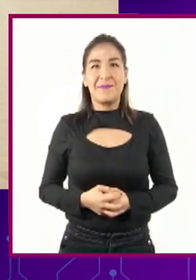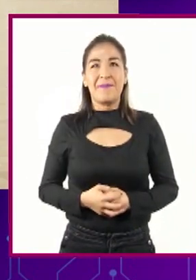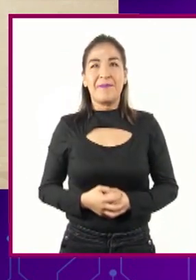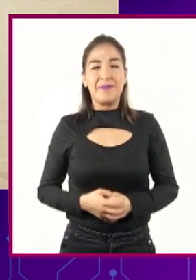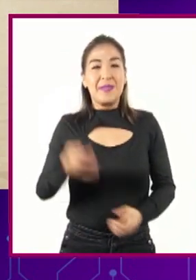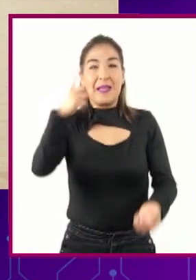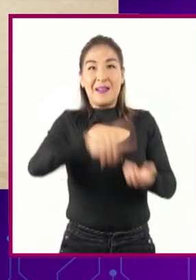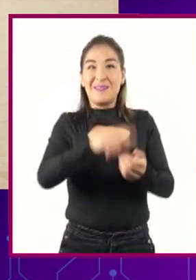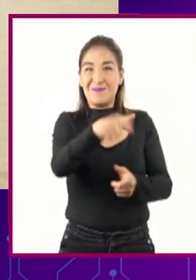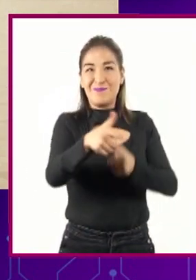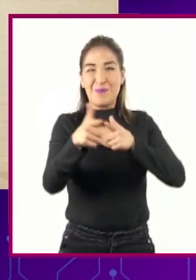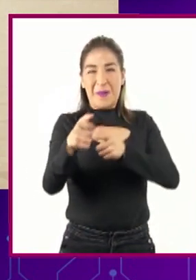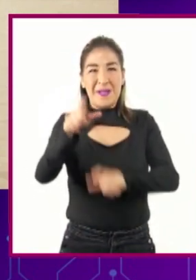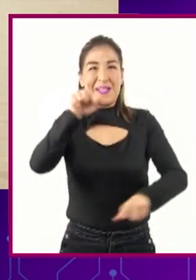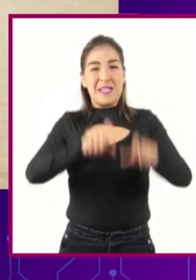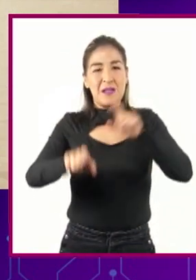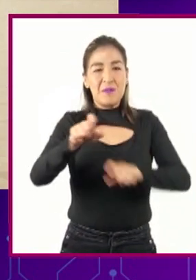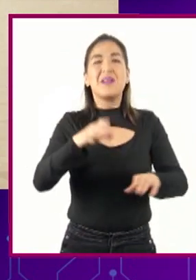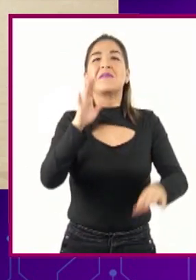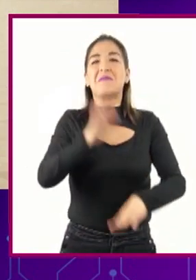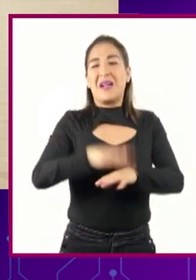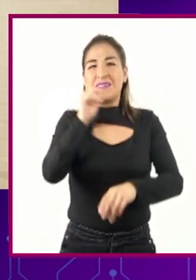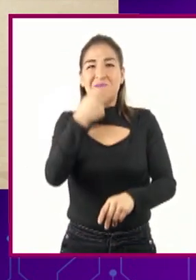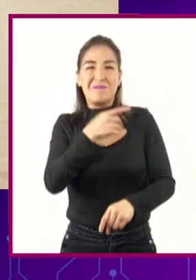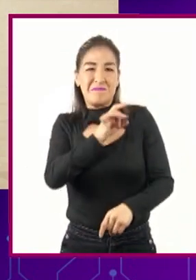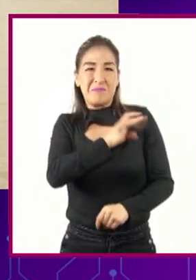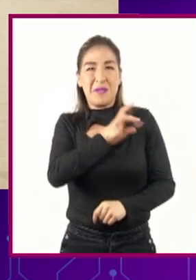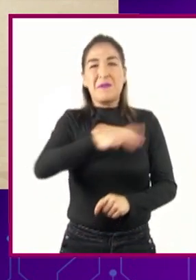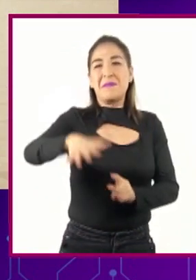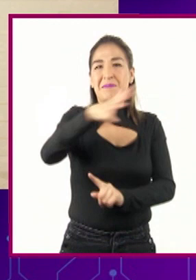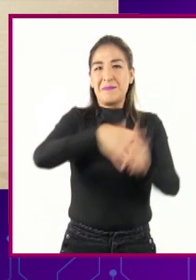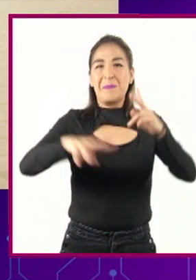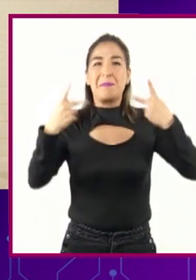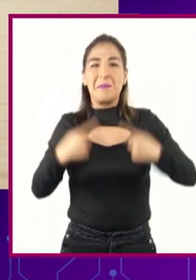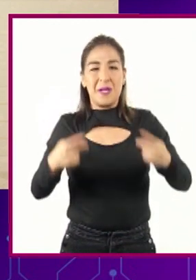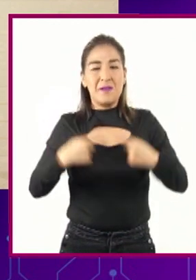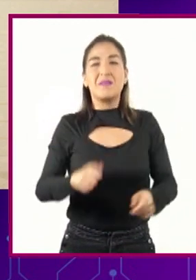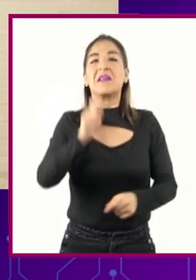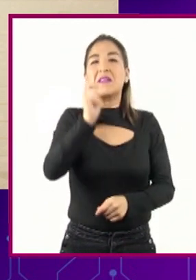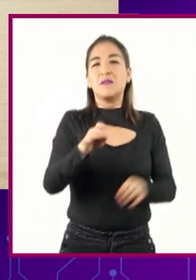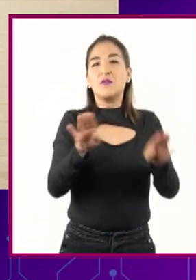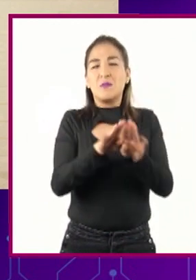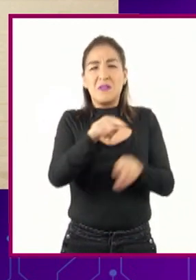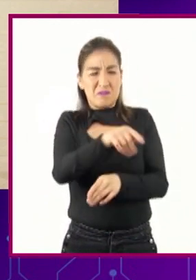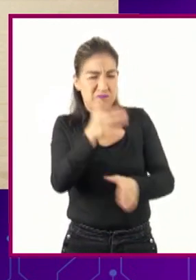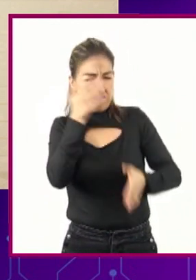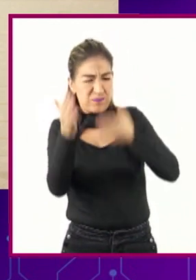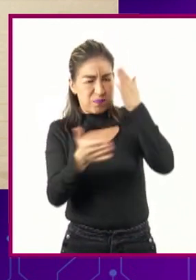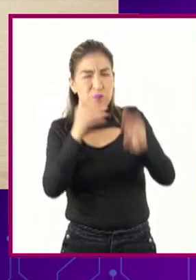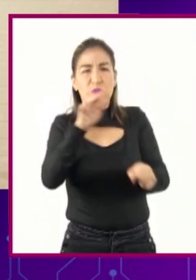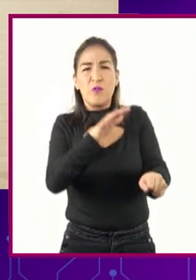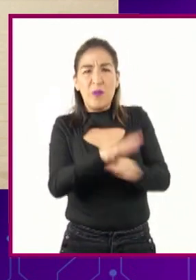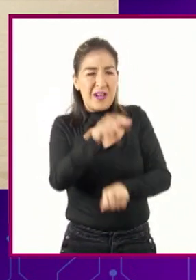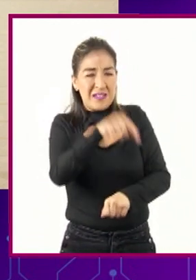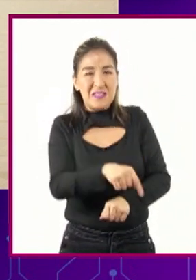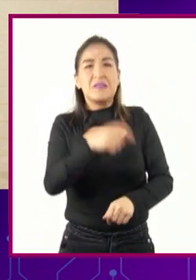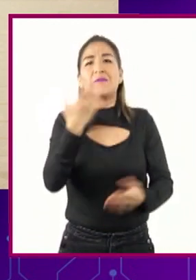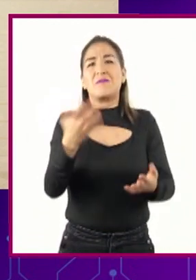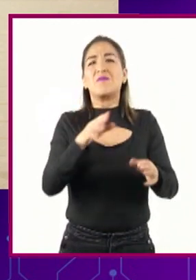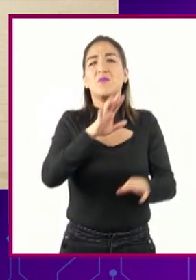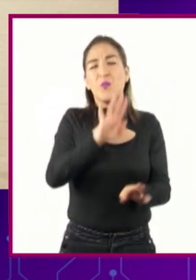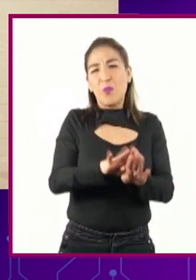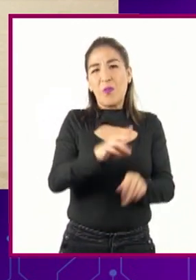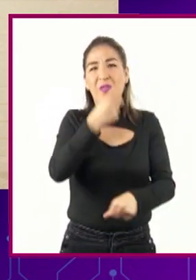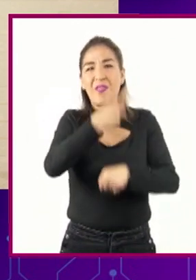Las armas químicas generaron mucho temor entre las tropas, pues se trataba de un arma misteriosa que causaba efectos